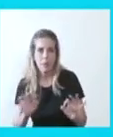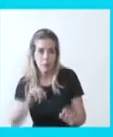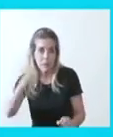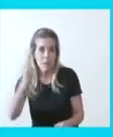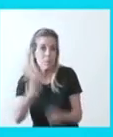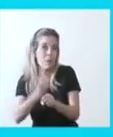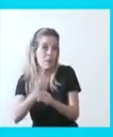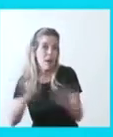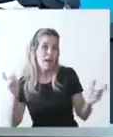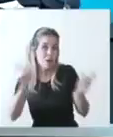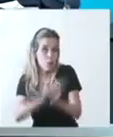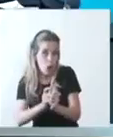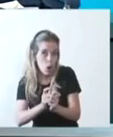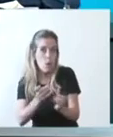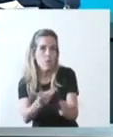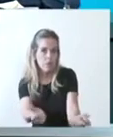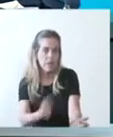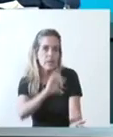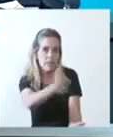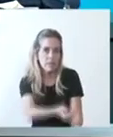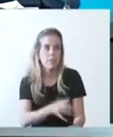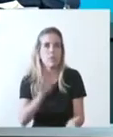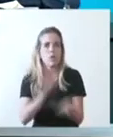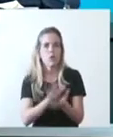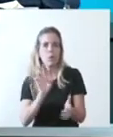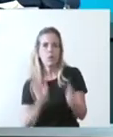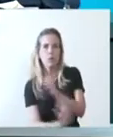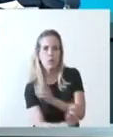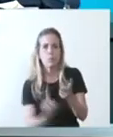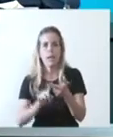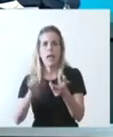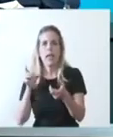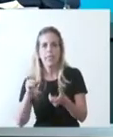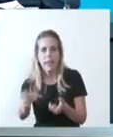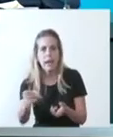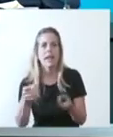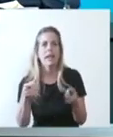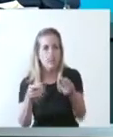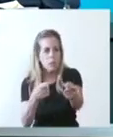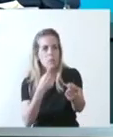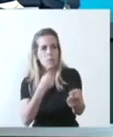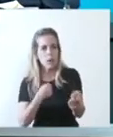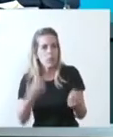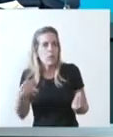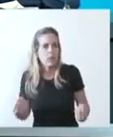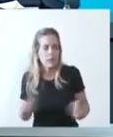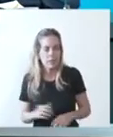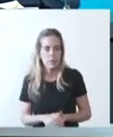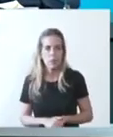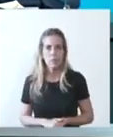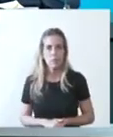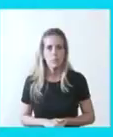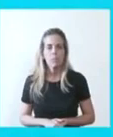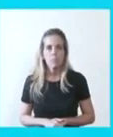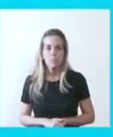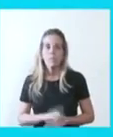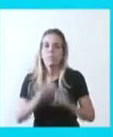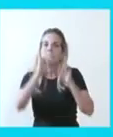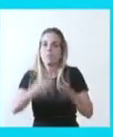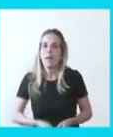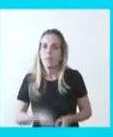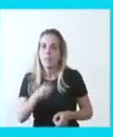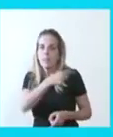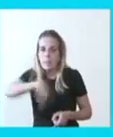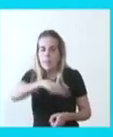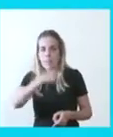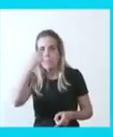Económico Social. Y respecto de los trenes y de los trenes y de los subtes, es algo que ya empezamos a